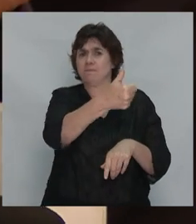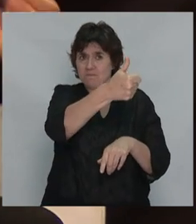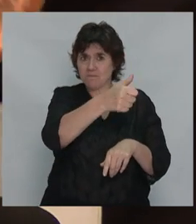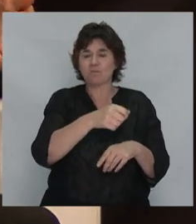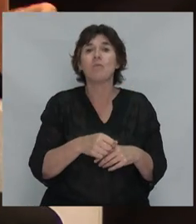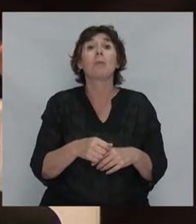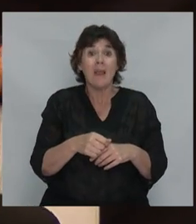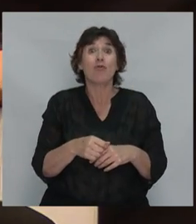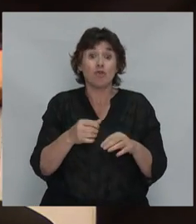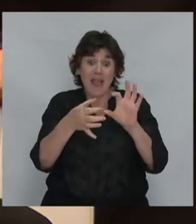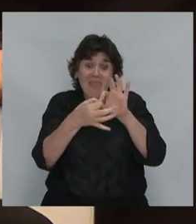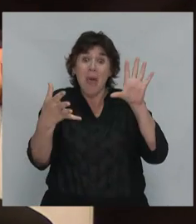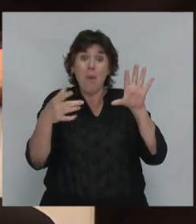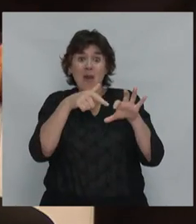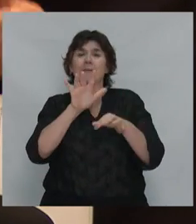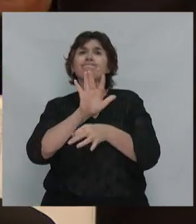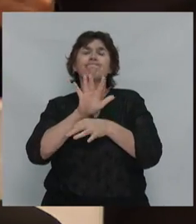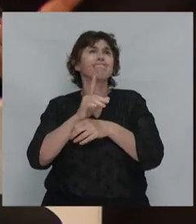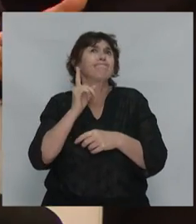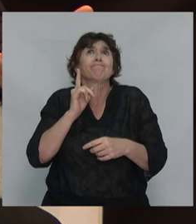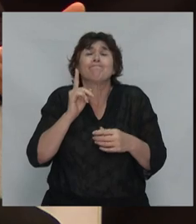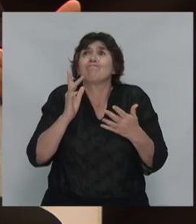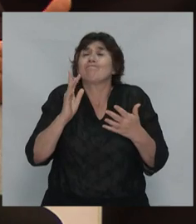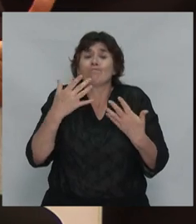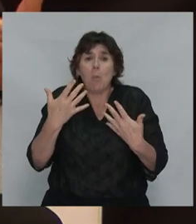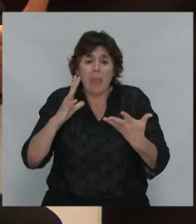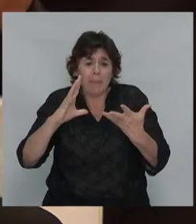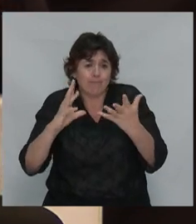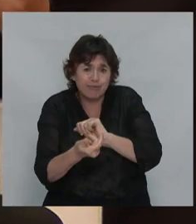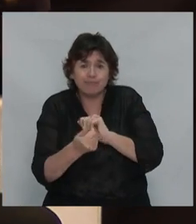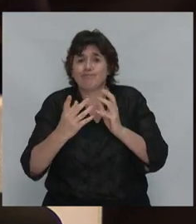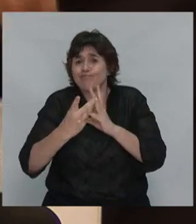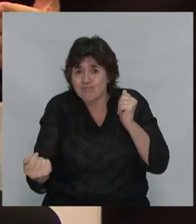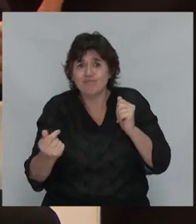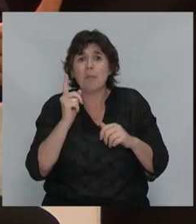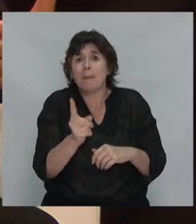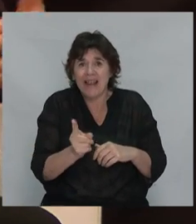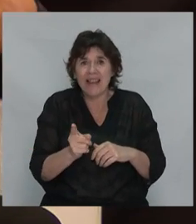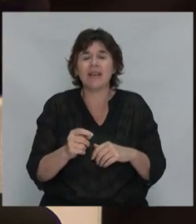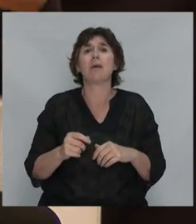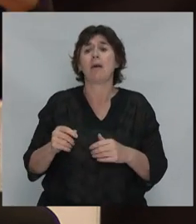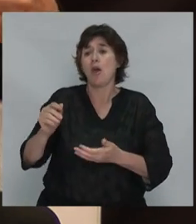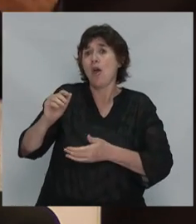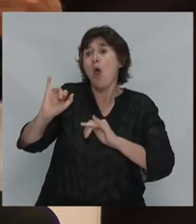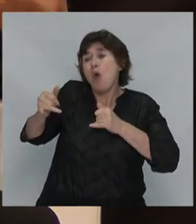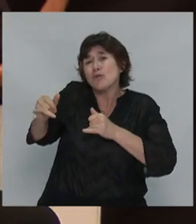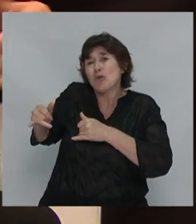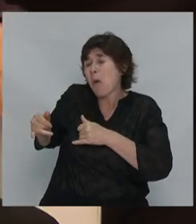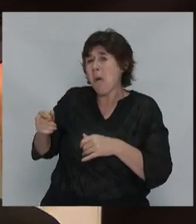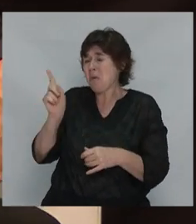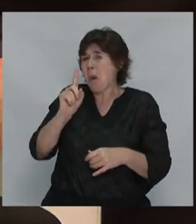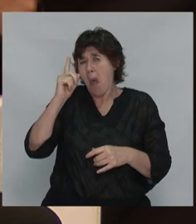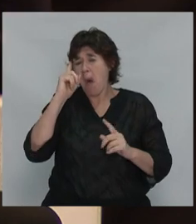en sí mismo está en peligro la democracia muchas sobre todo las nuevas generaciones no creen en